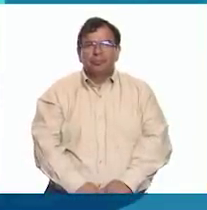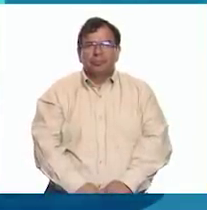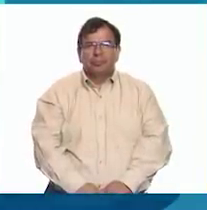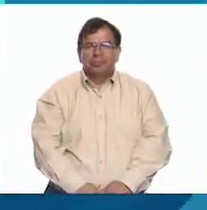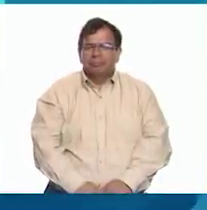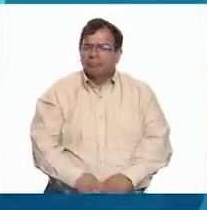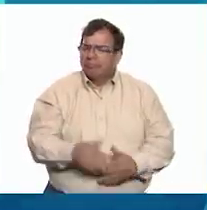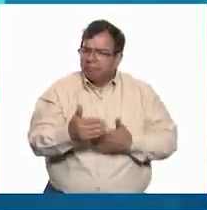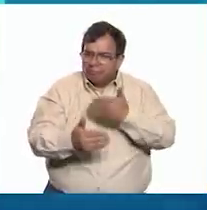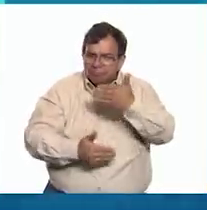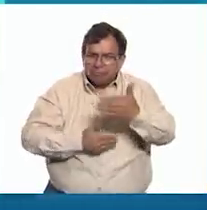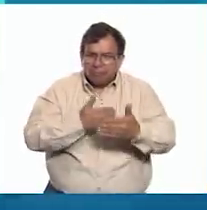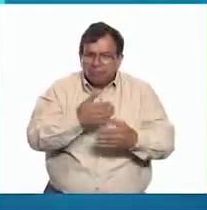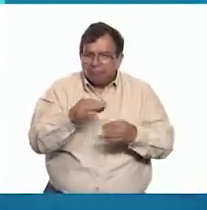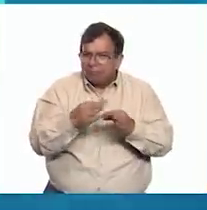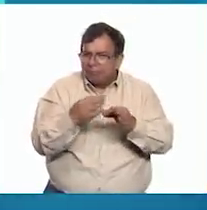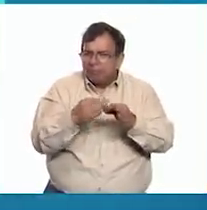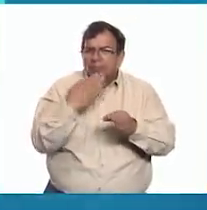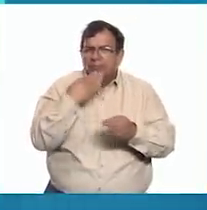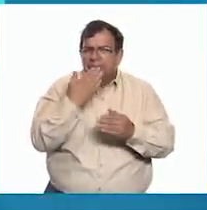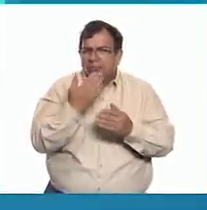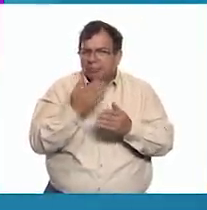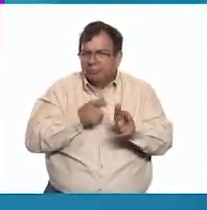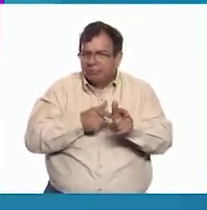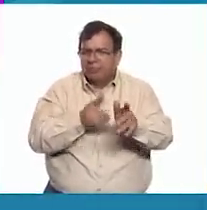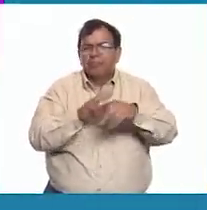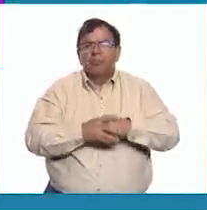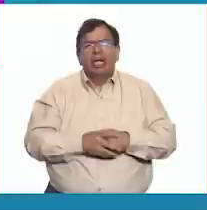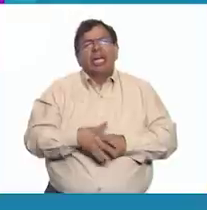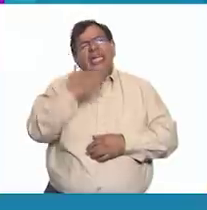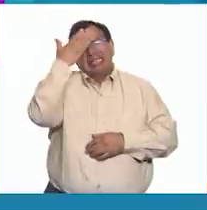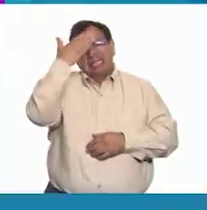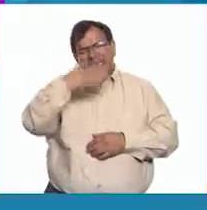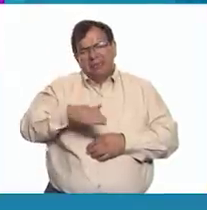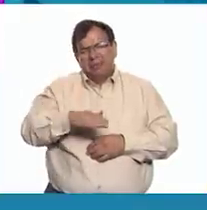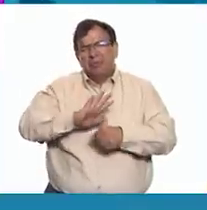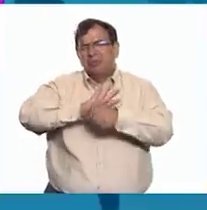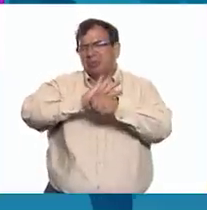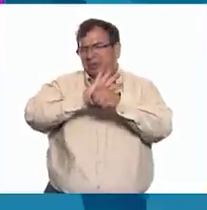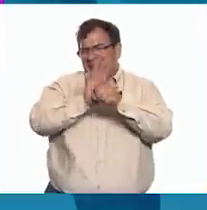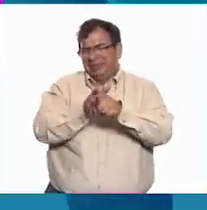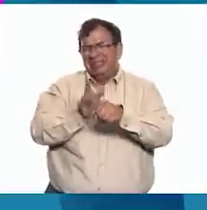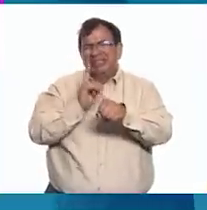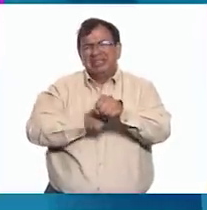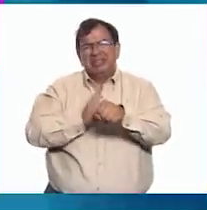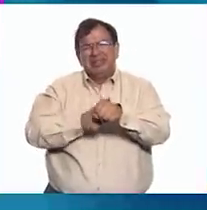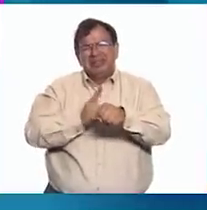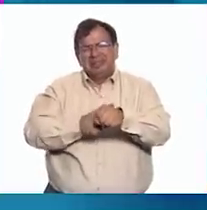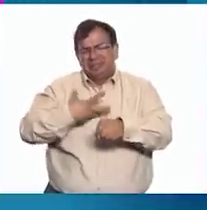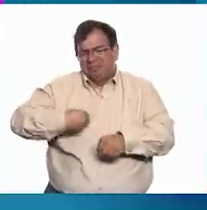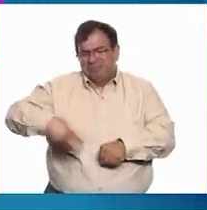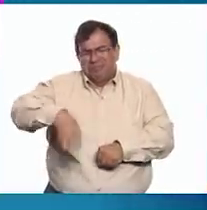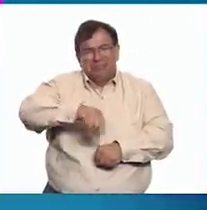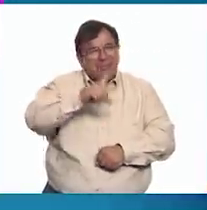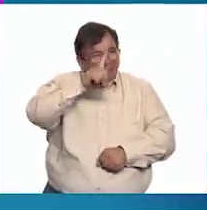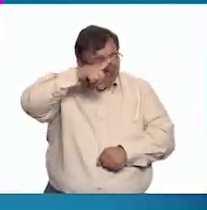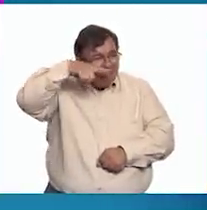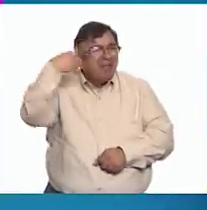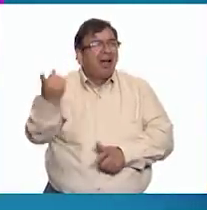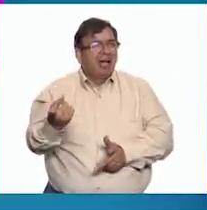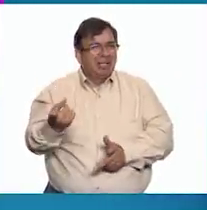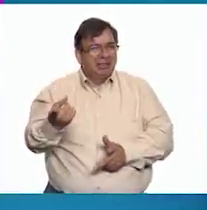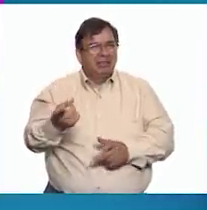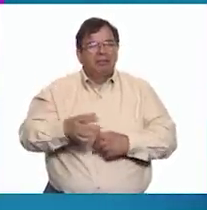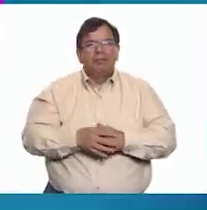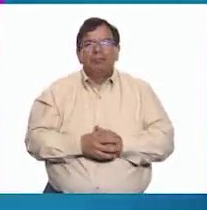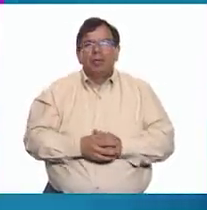Buenas prácticas para seguir adelante. Como todos sabemos, la COVID-19 es una enfermedad que se contagia muy fácilmente entre las